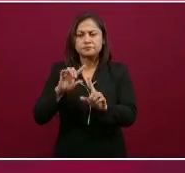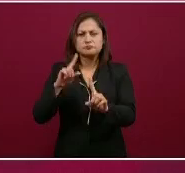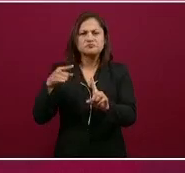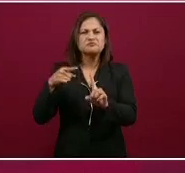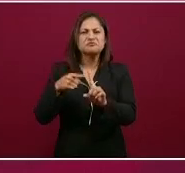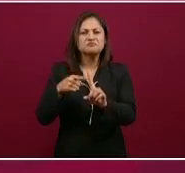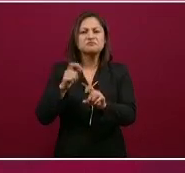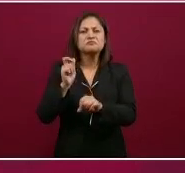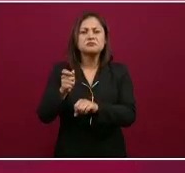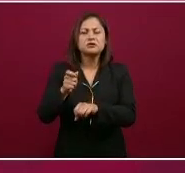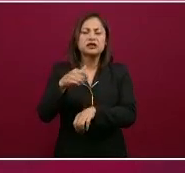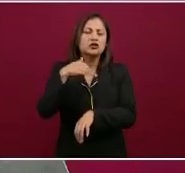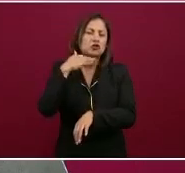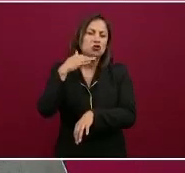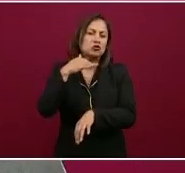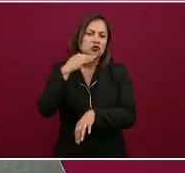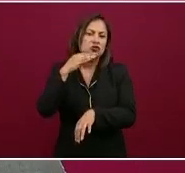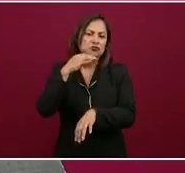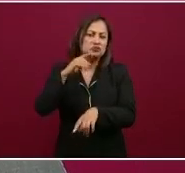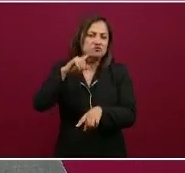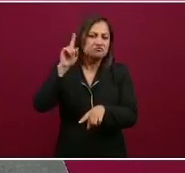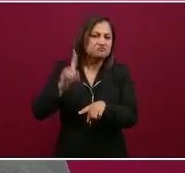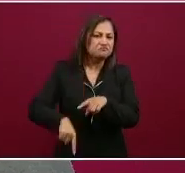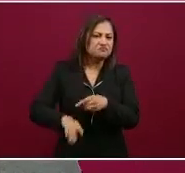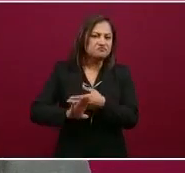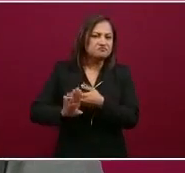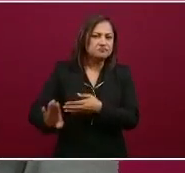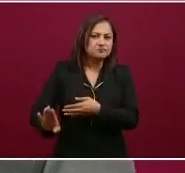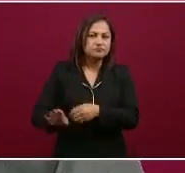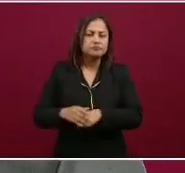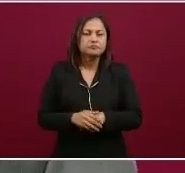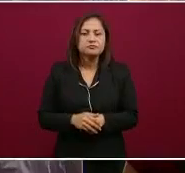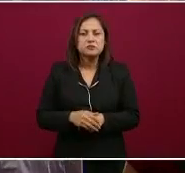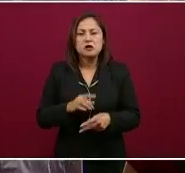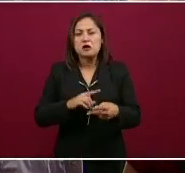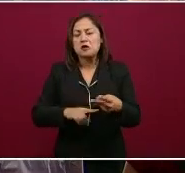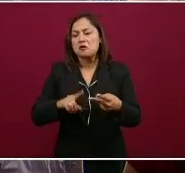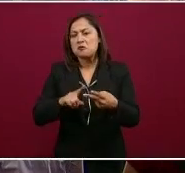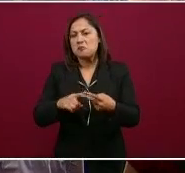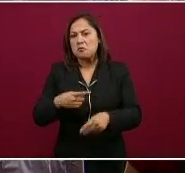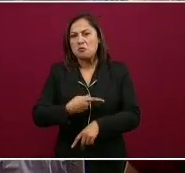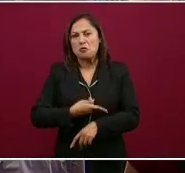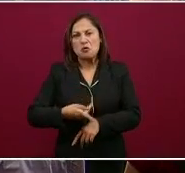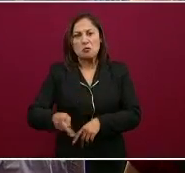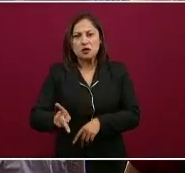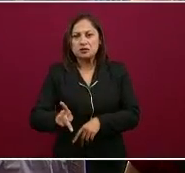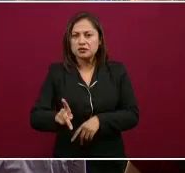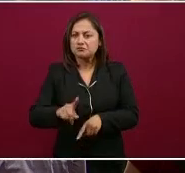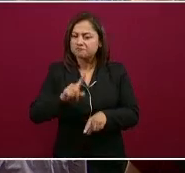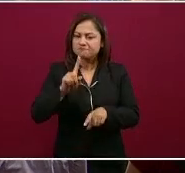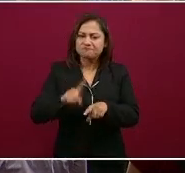combatir la corrupción, para combatir la pobreza,